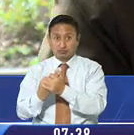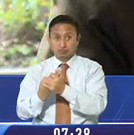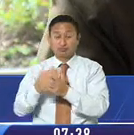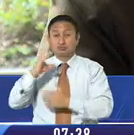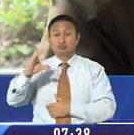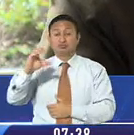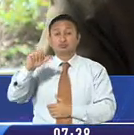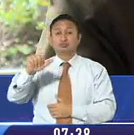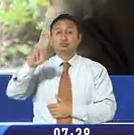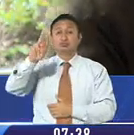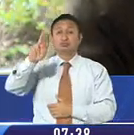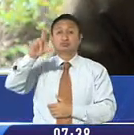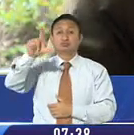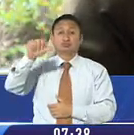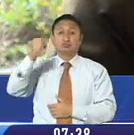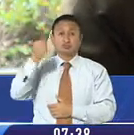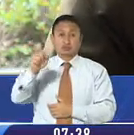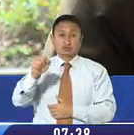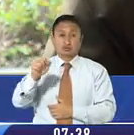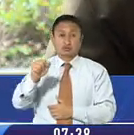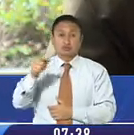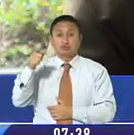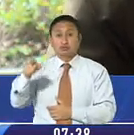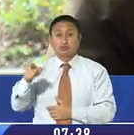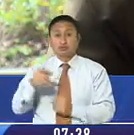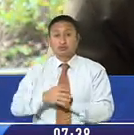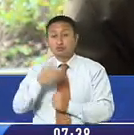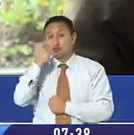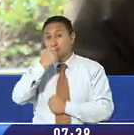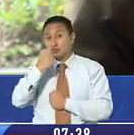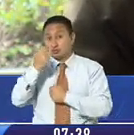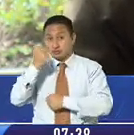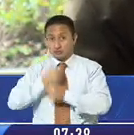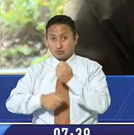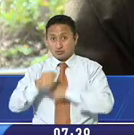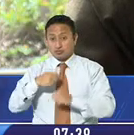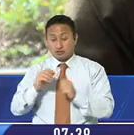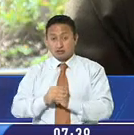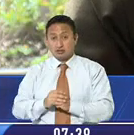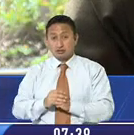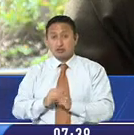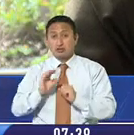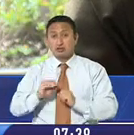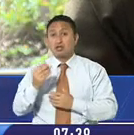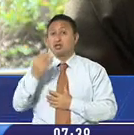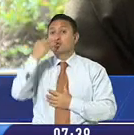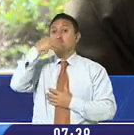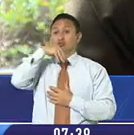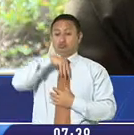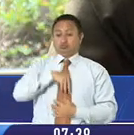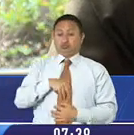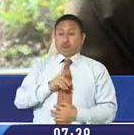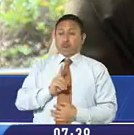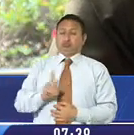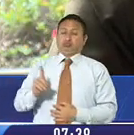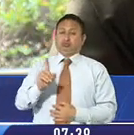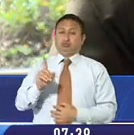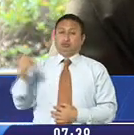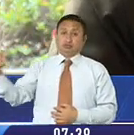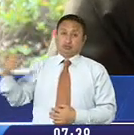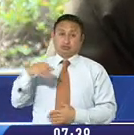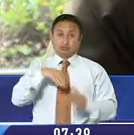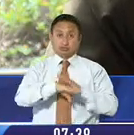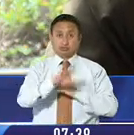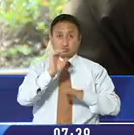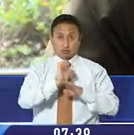Alberto E.M., por traficar droga como mula. Posterior a eso, él regresa al país. En